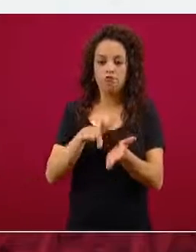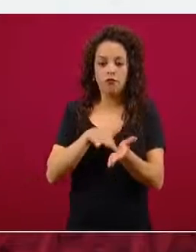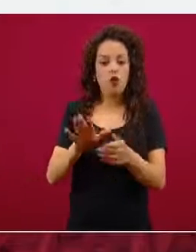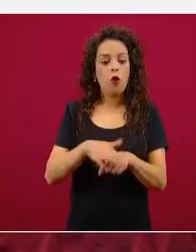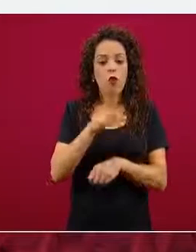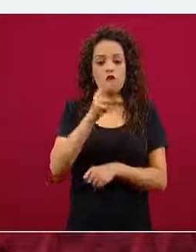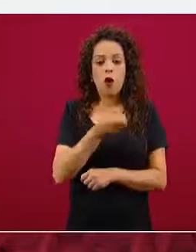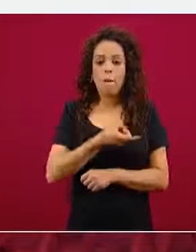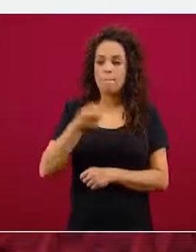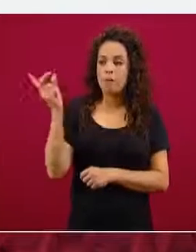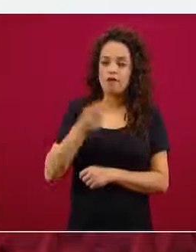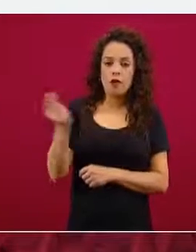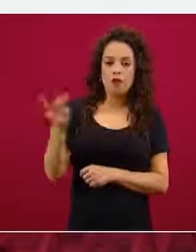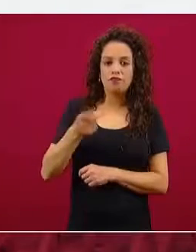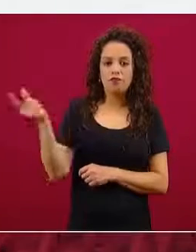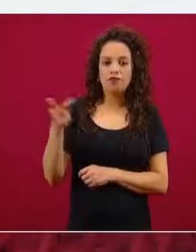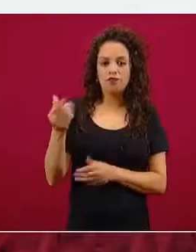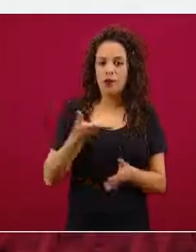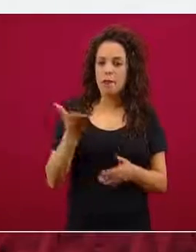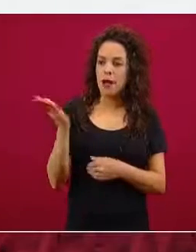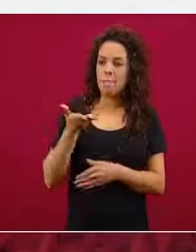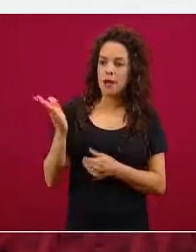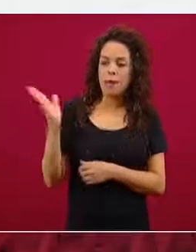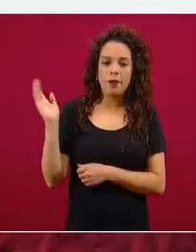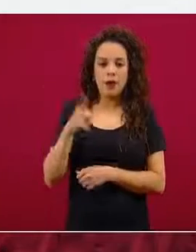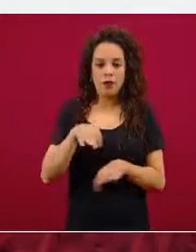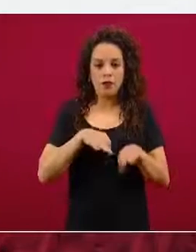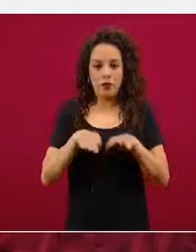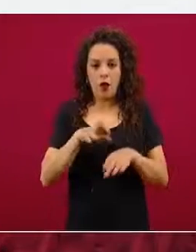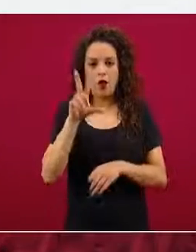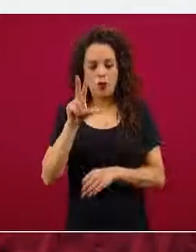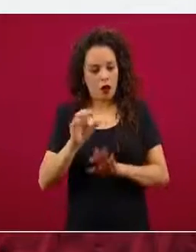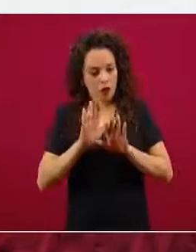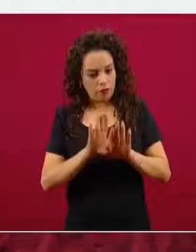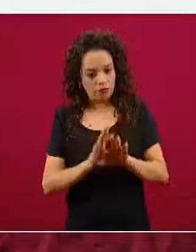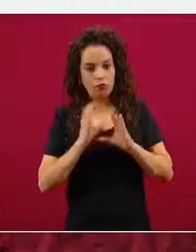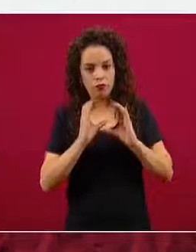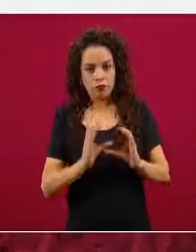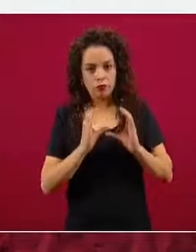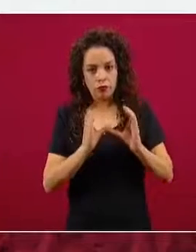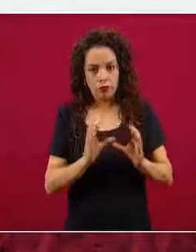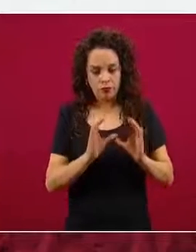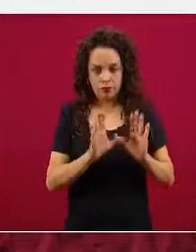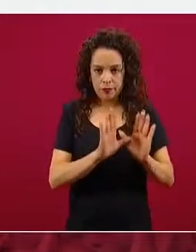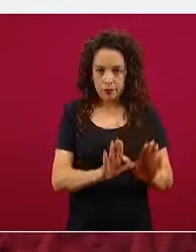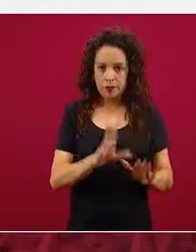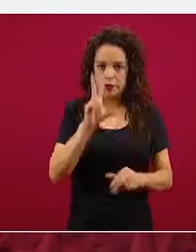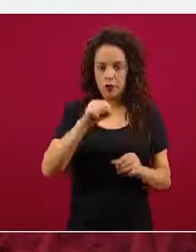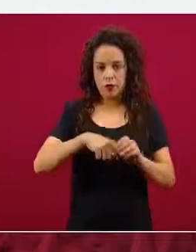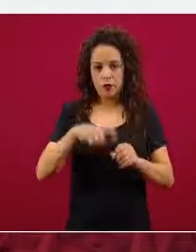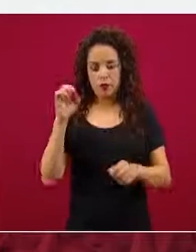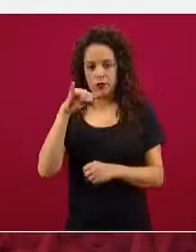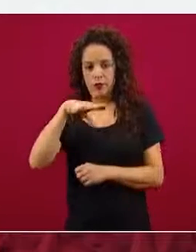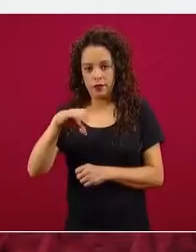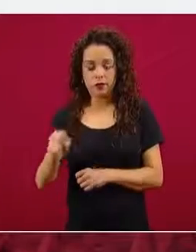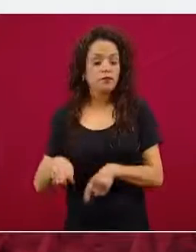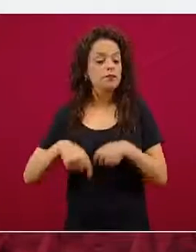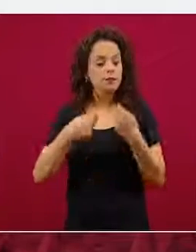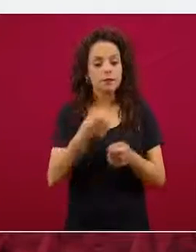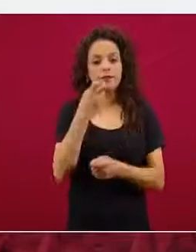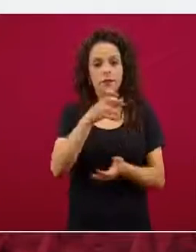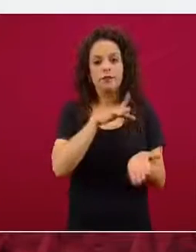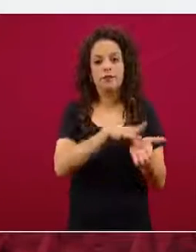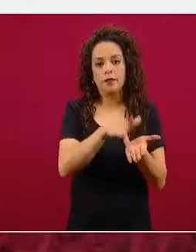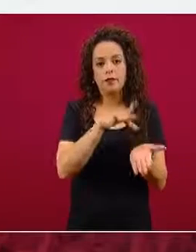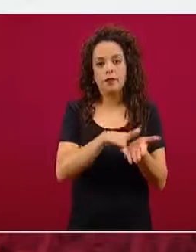los trabajadores haciendo un esfuerzo importante, mantuvieron la planta productiva, se les apoyó a todos